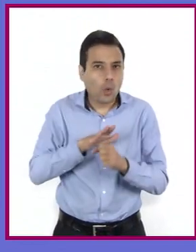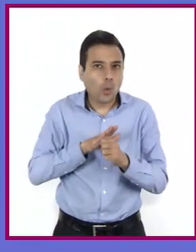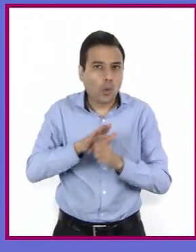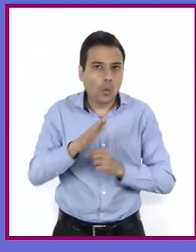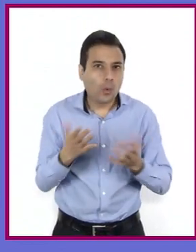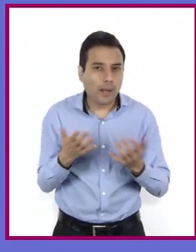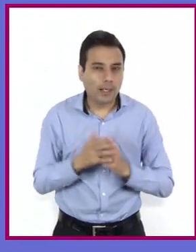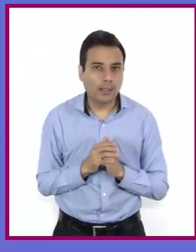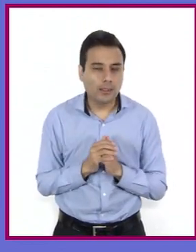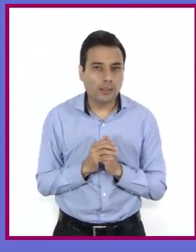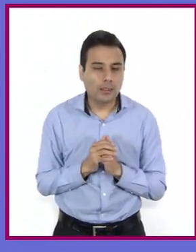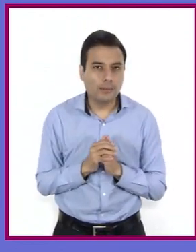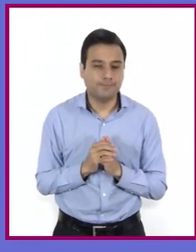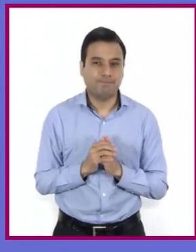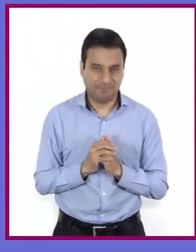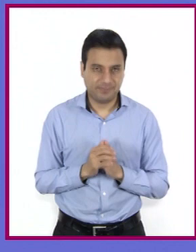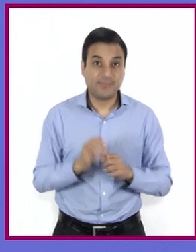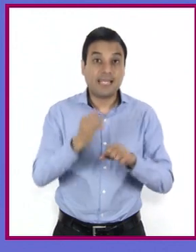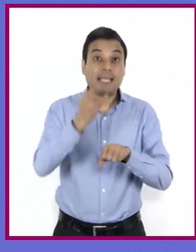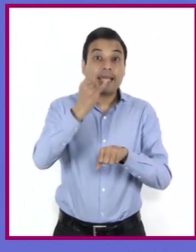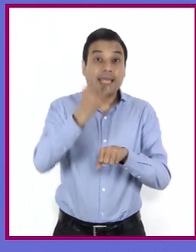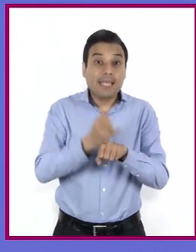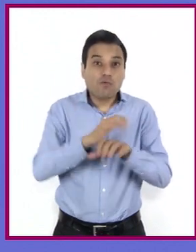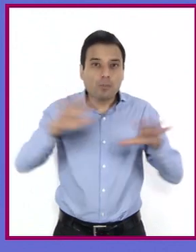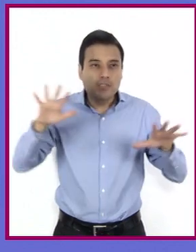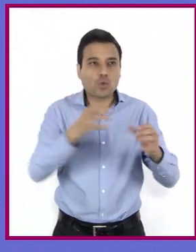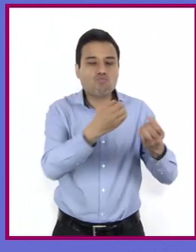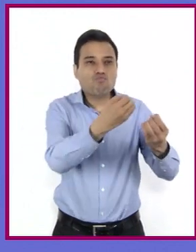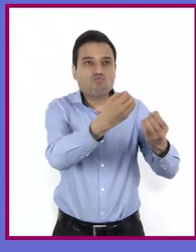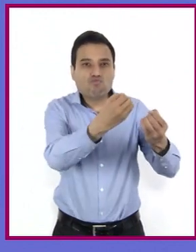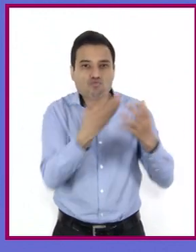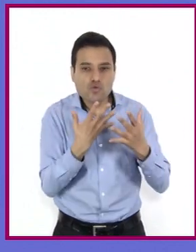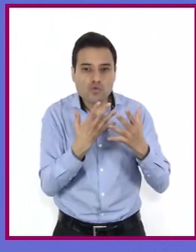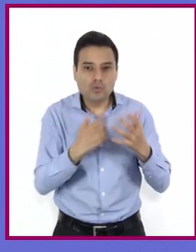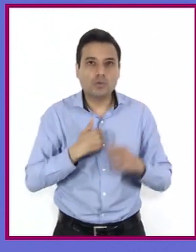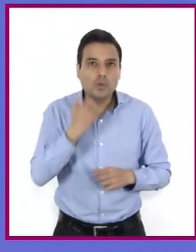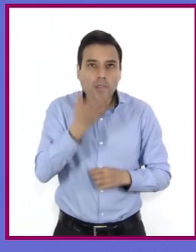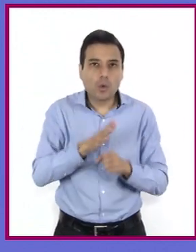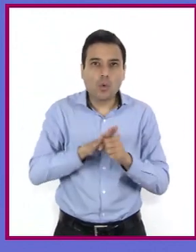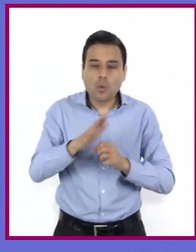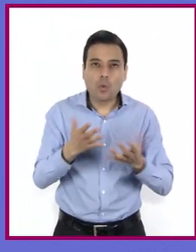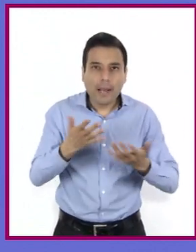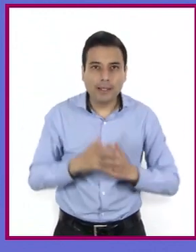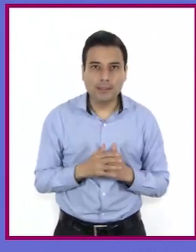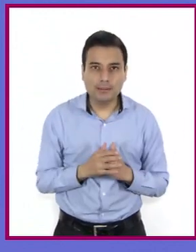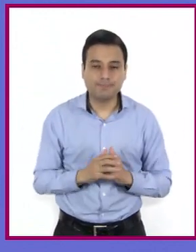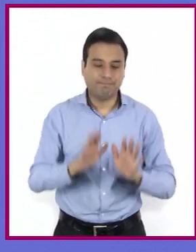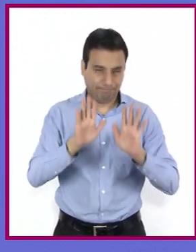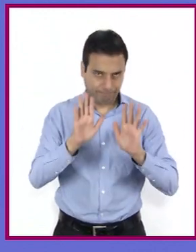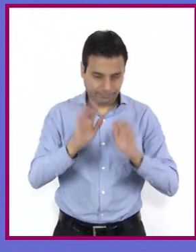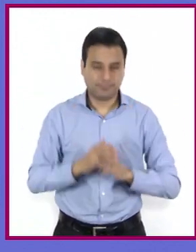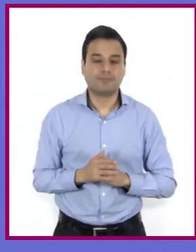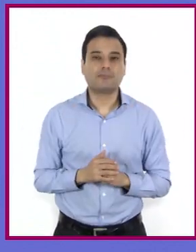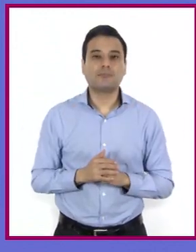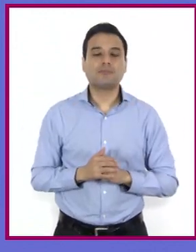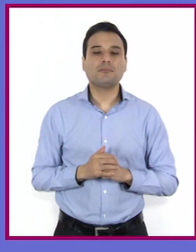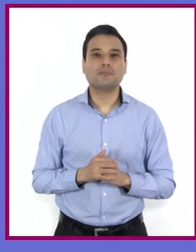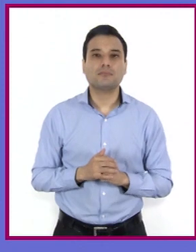persona? ¿Cuál es la información que nos va a ayudar en la campaña? Ahora, se